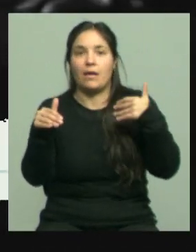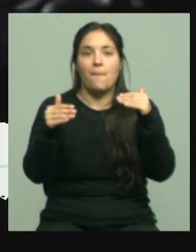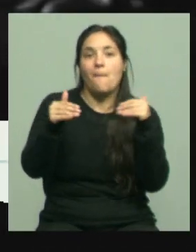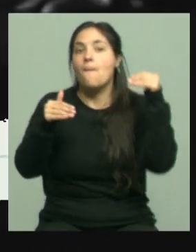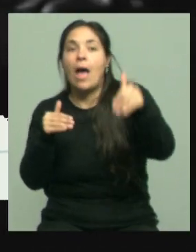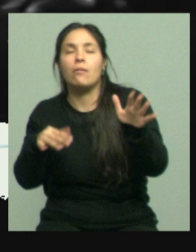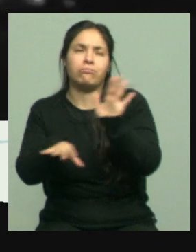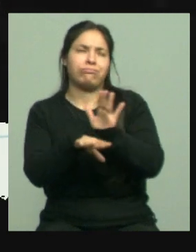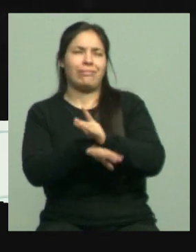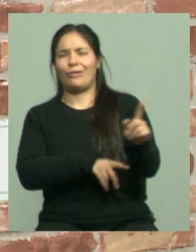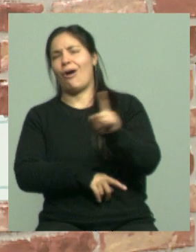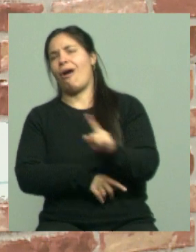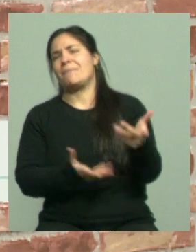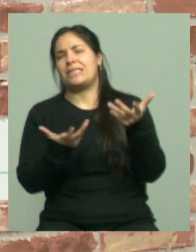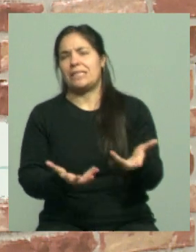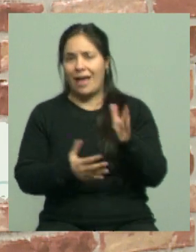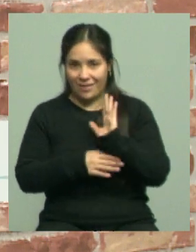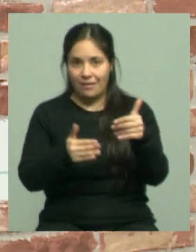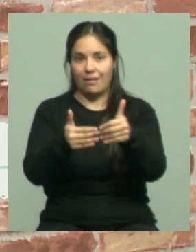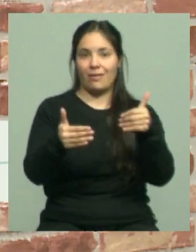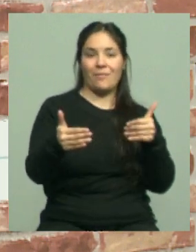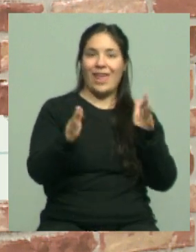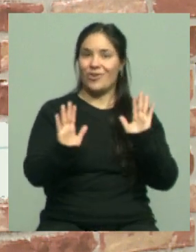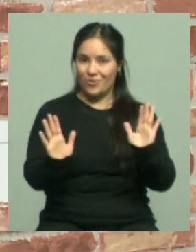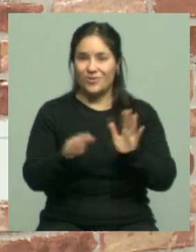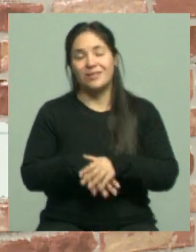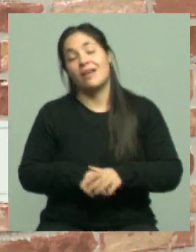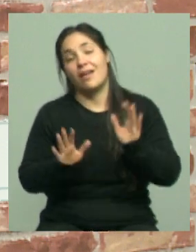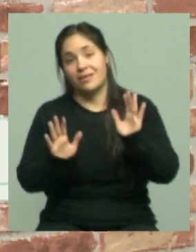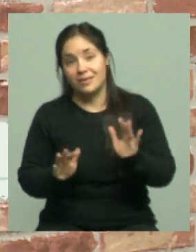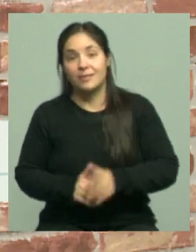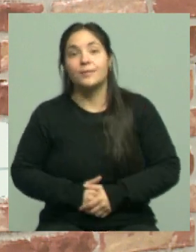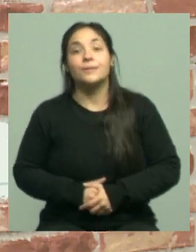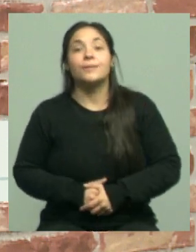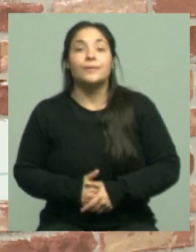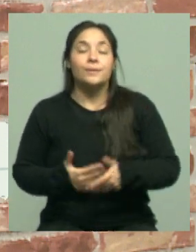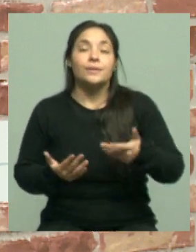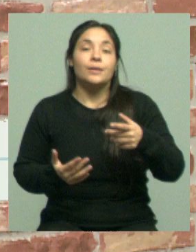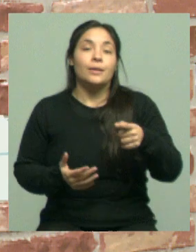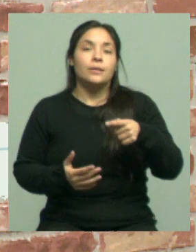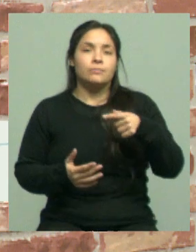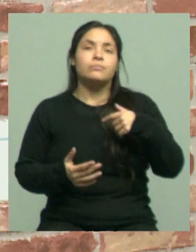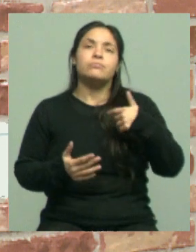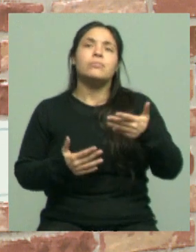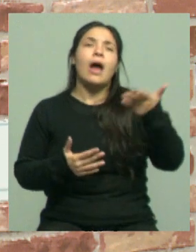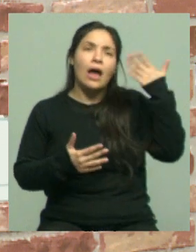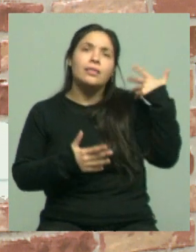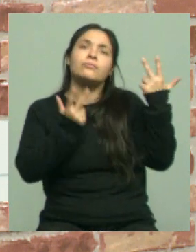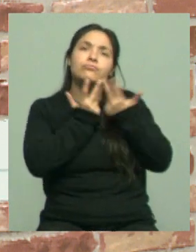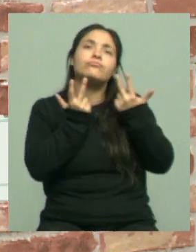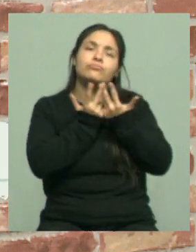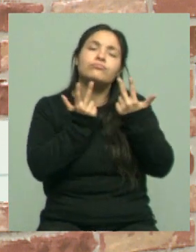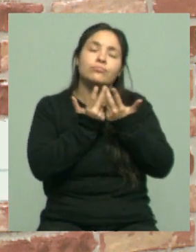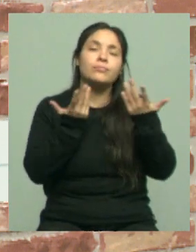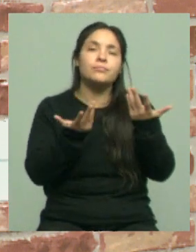ese empoderamiento. Increíble, ¿no? Bueno, lo decíamos, hablábamos de esto, incluso fuera de aire, decíamos, es real que las